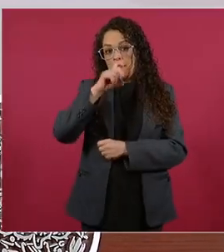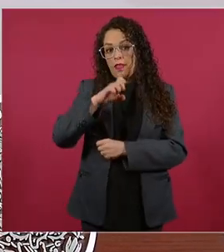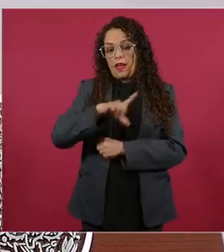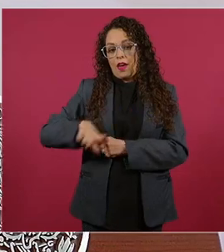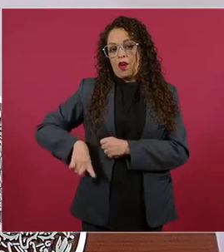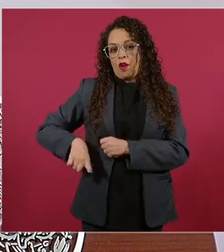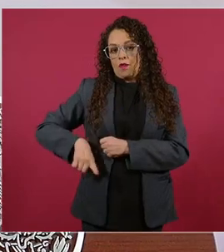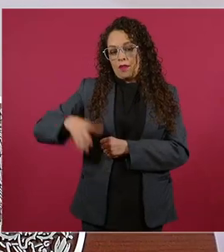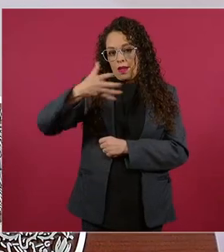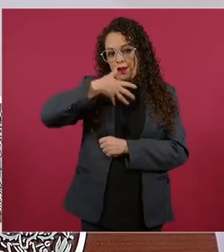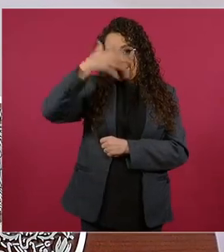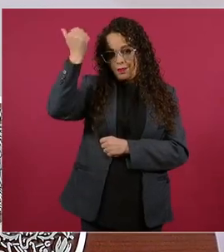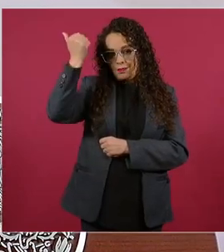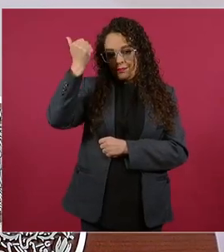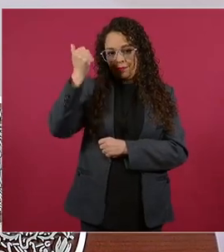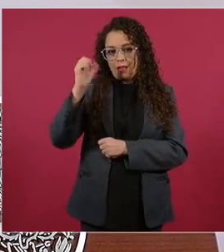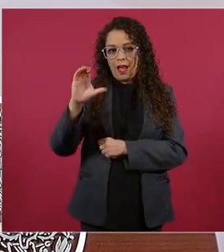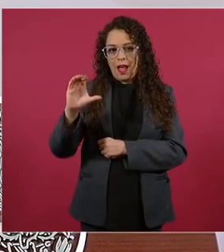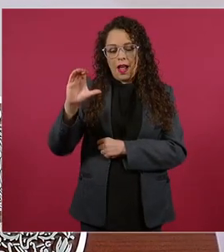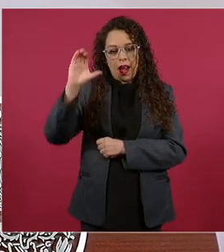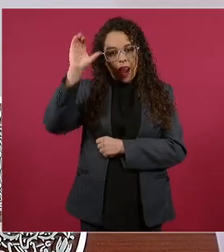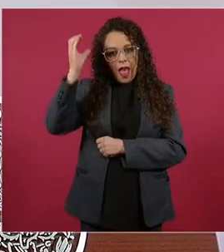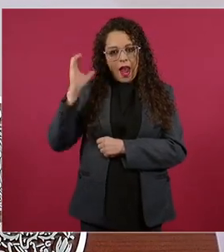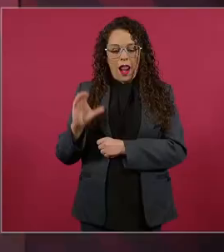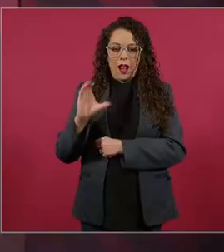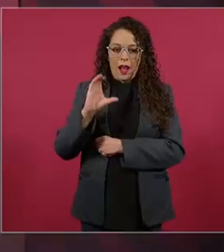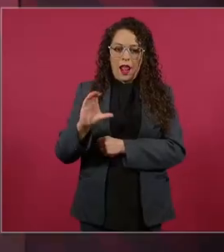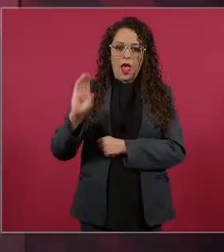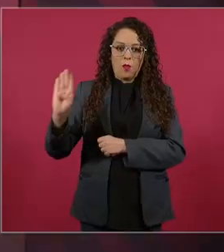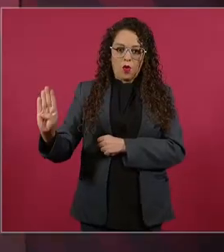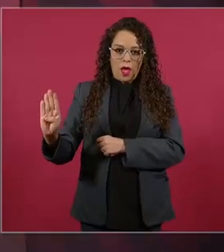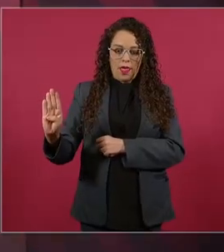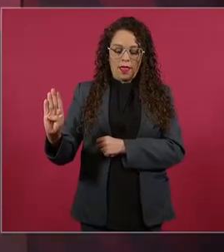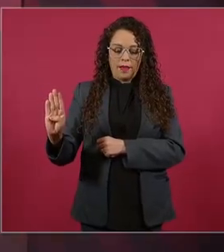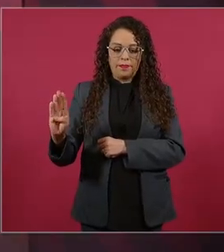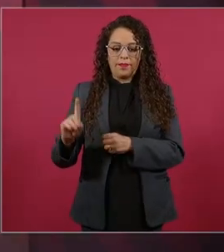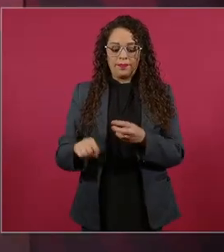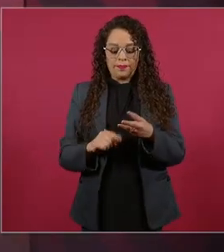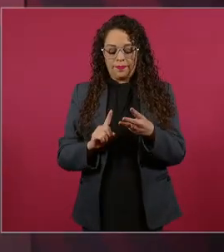Clara Brugada, y la presidenta